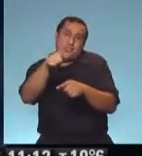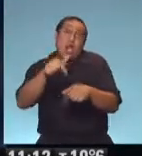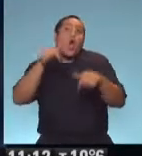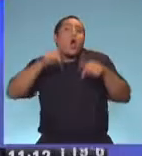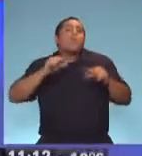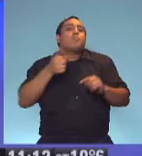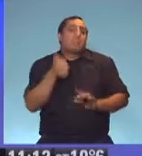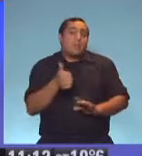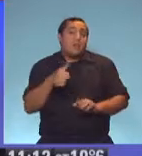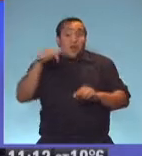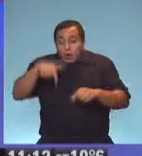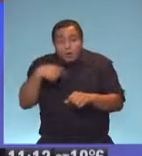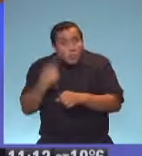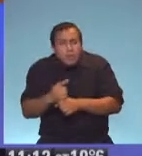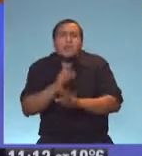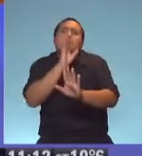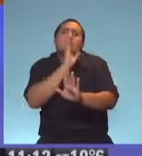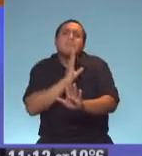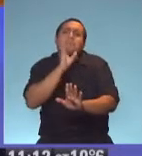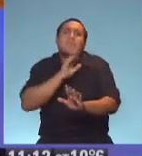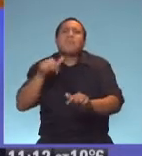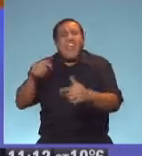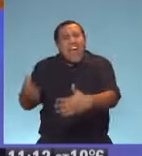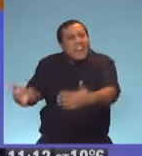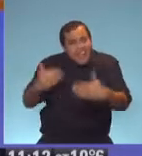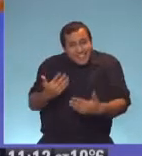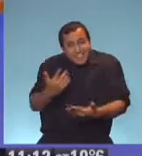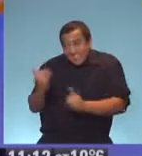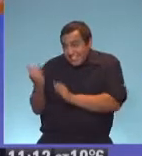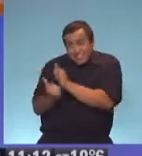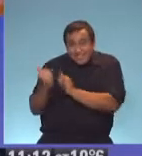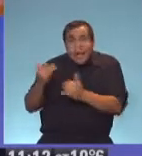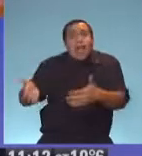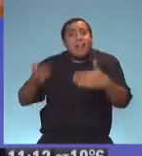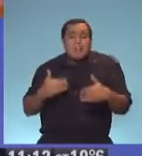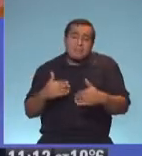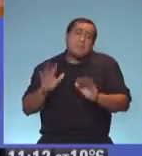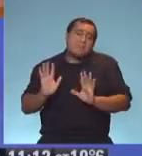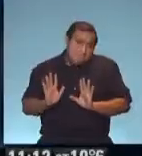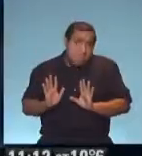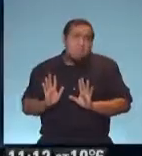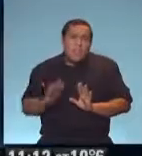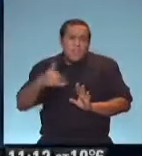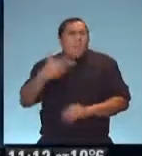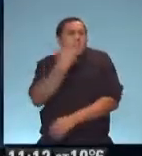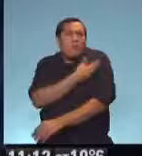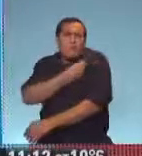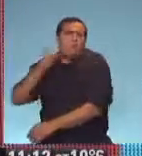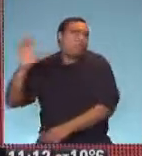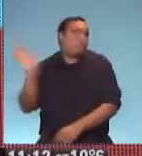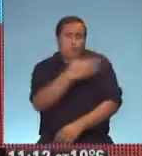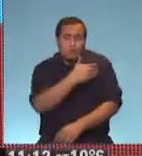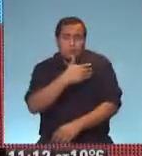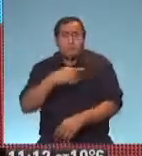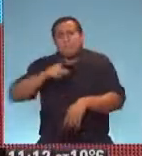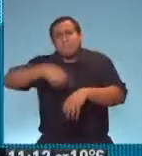no pueden ir hoy, tengan un poquito más de paciencia porque estamos adelantados, como decías vos, en el inicio de la vacunación, con lo cual se va a llegar a vacunar a todos a tiempo. Sí, tal